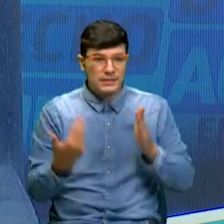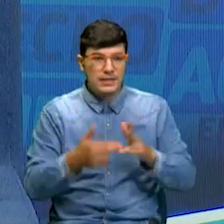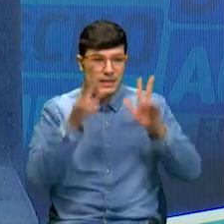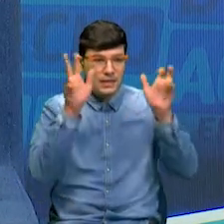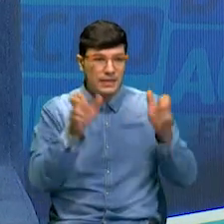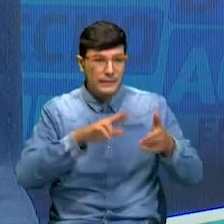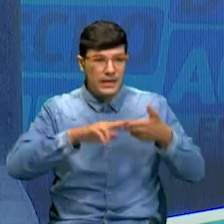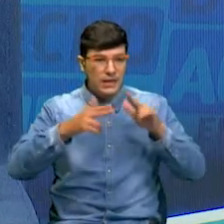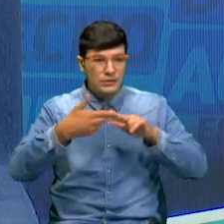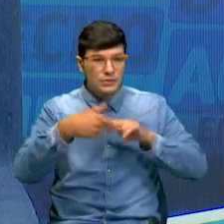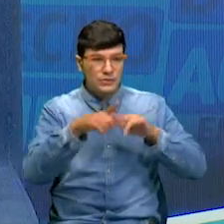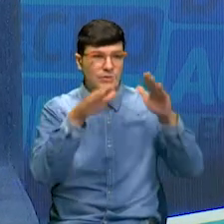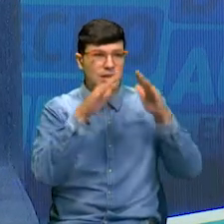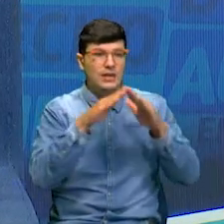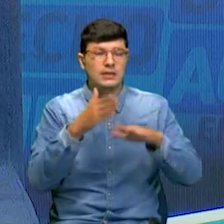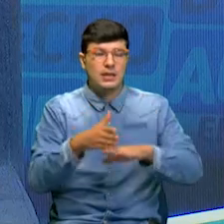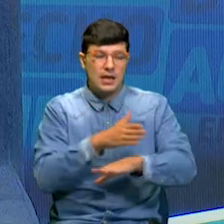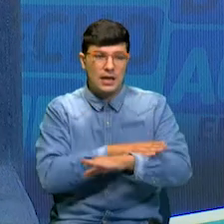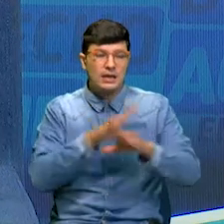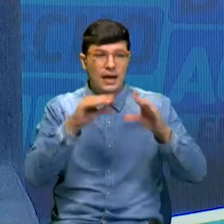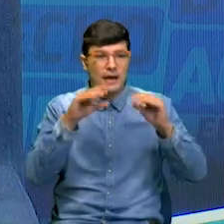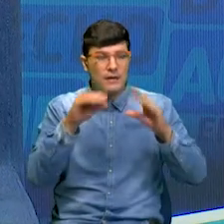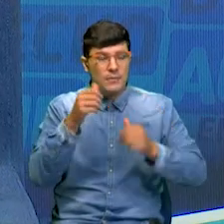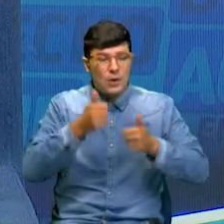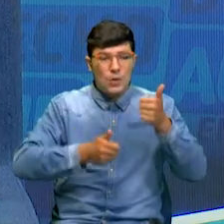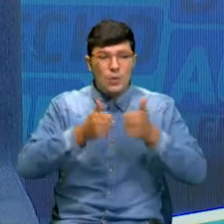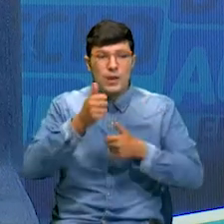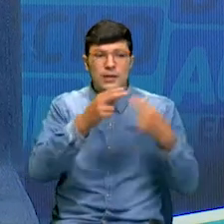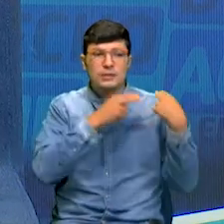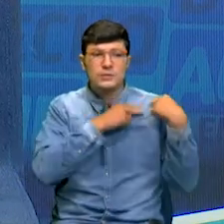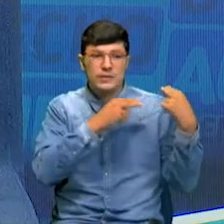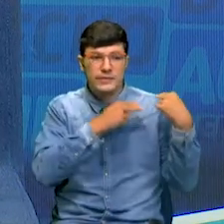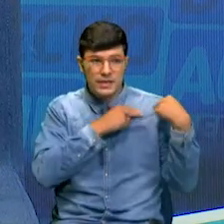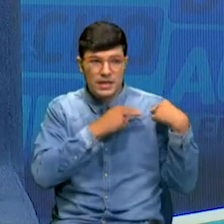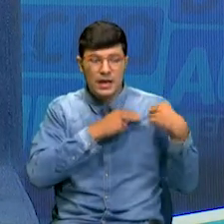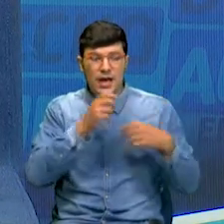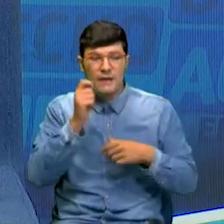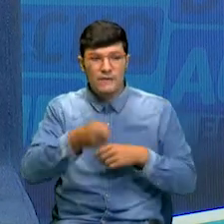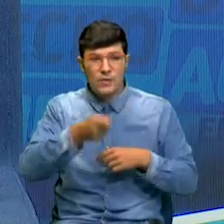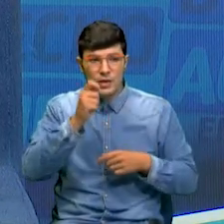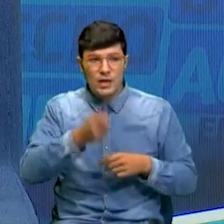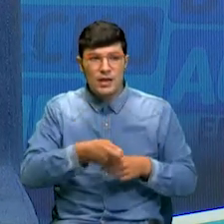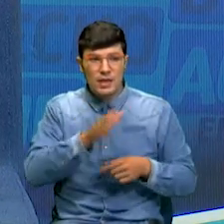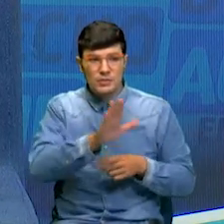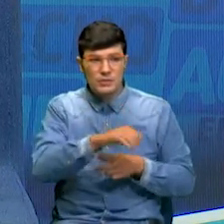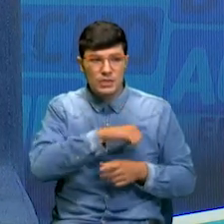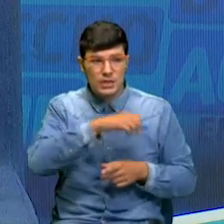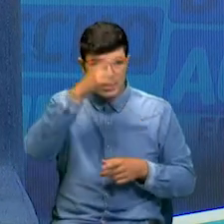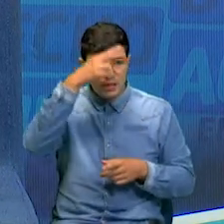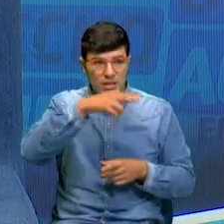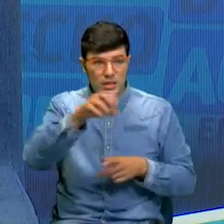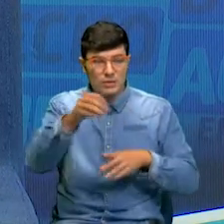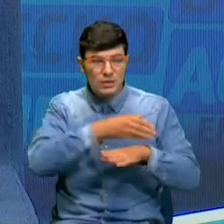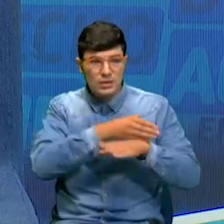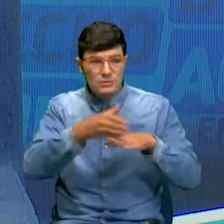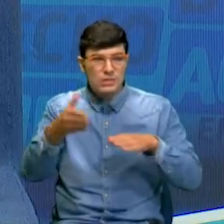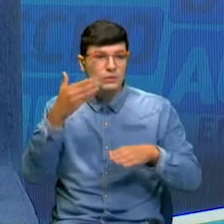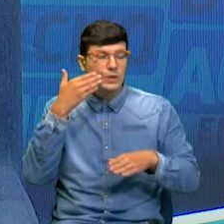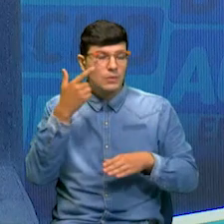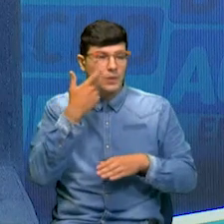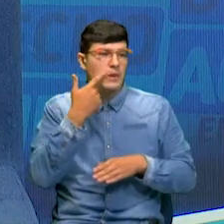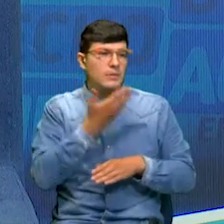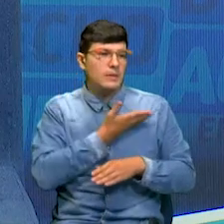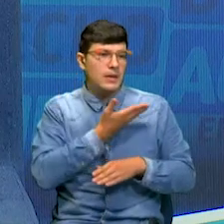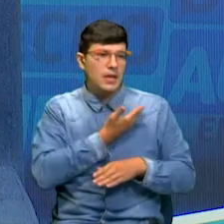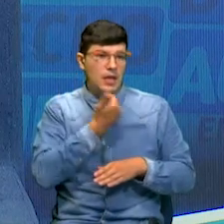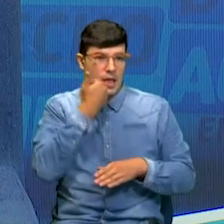bienes, hablemos primero de cuáles son esas responsabilidades, abogada, que tiene un hijo posterior a que ya su padre,